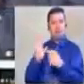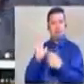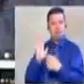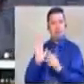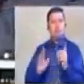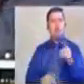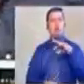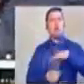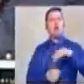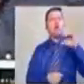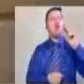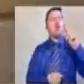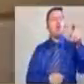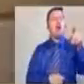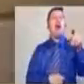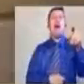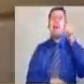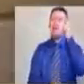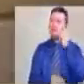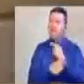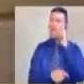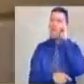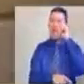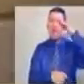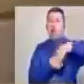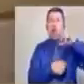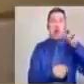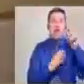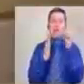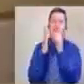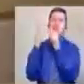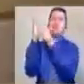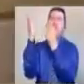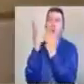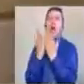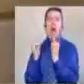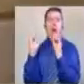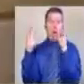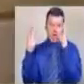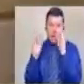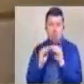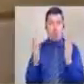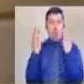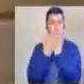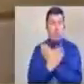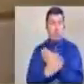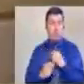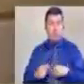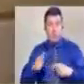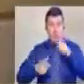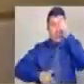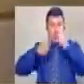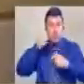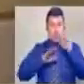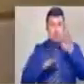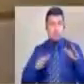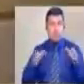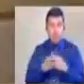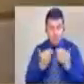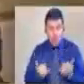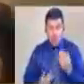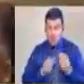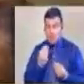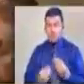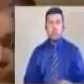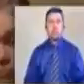quienes votaron por el no. de manera, pues, que esta refrendación de la Cámara de Representantes que hoy